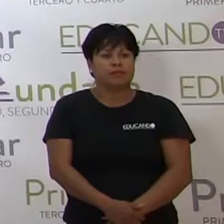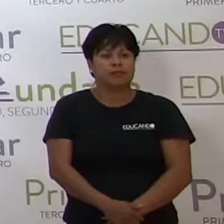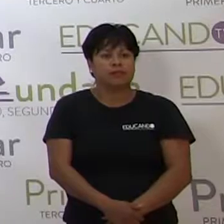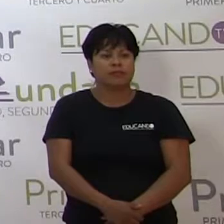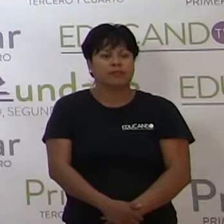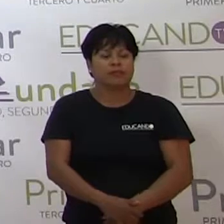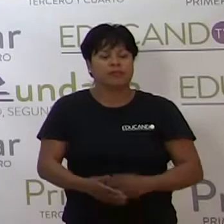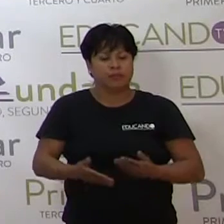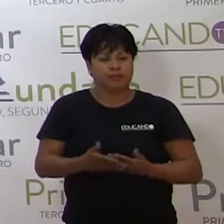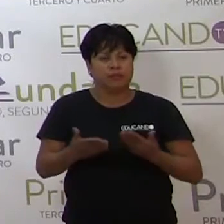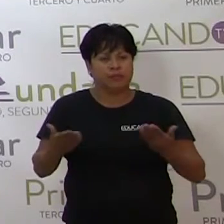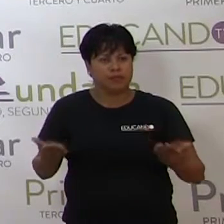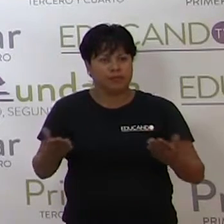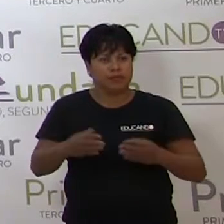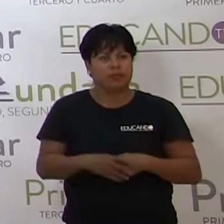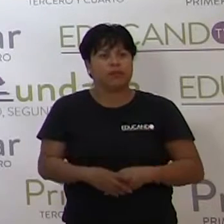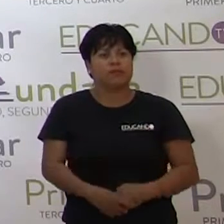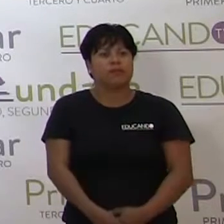Ahora,